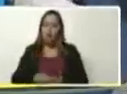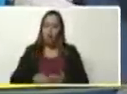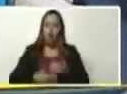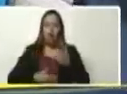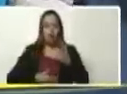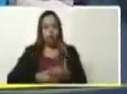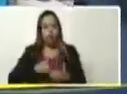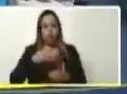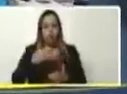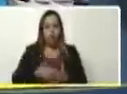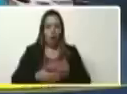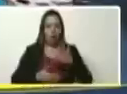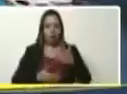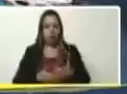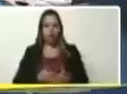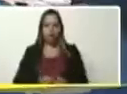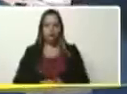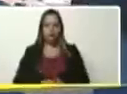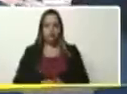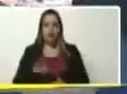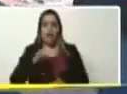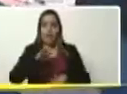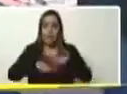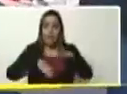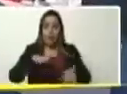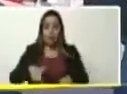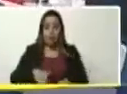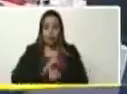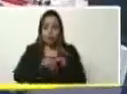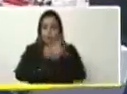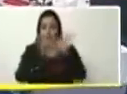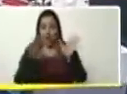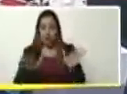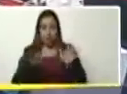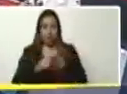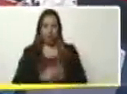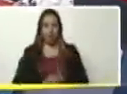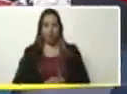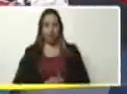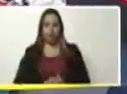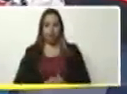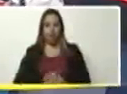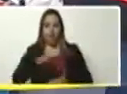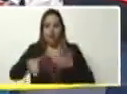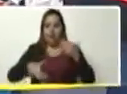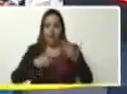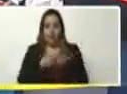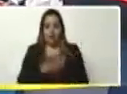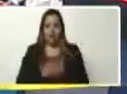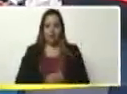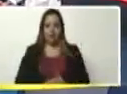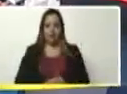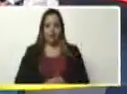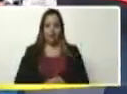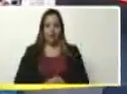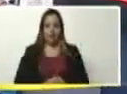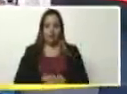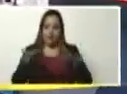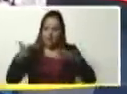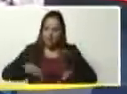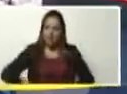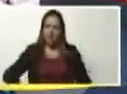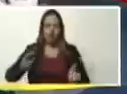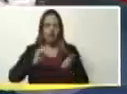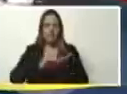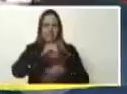paulatinamente a dar pasos certeros hacia la etapa del